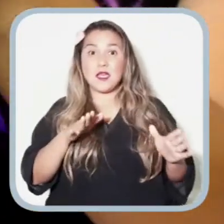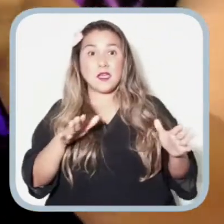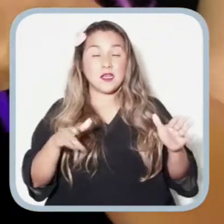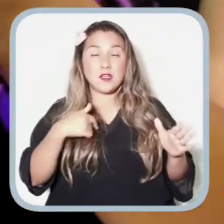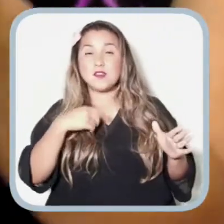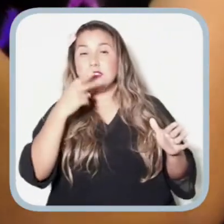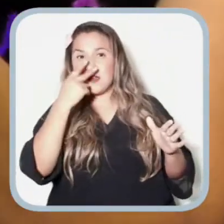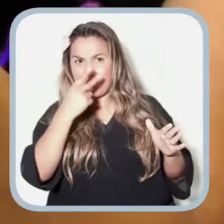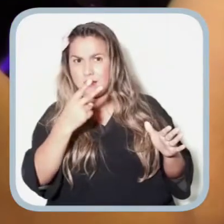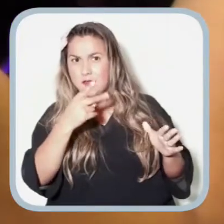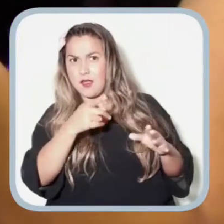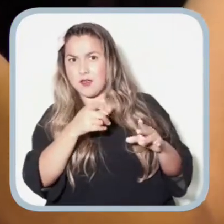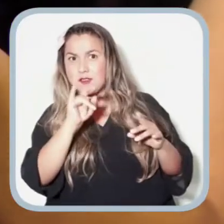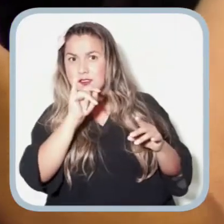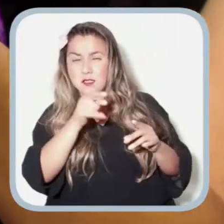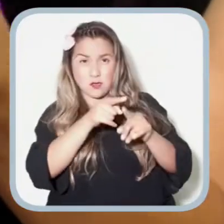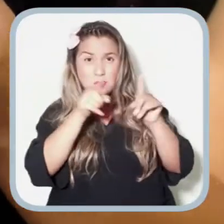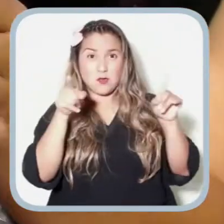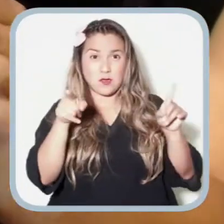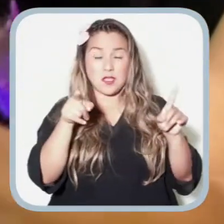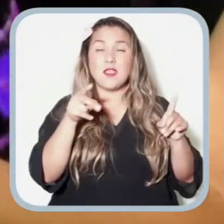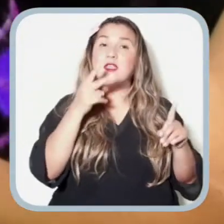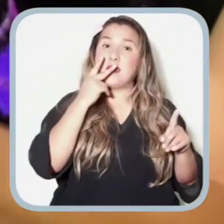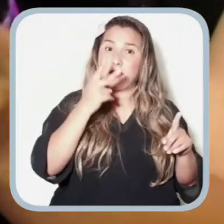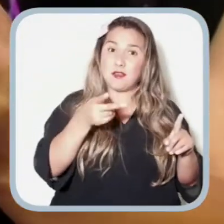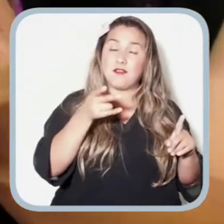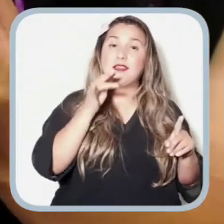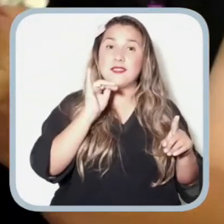yo ya lo voy a aparecer ustedes sí